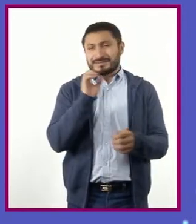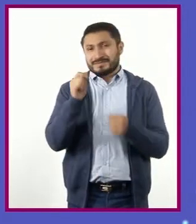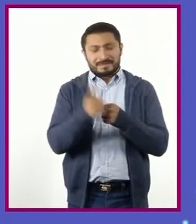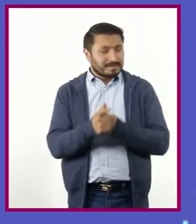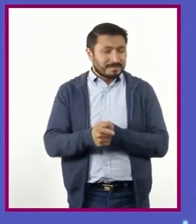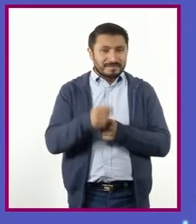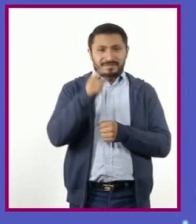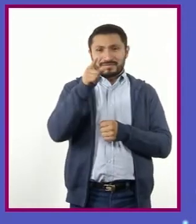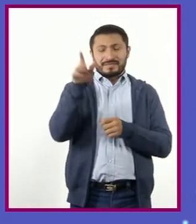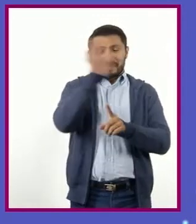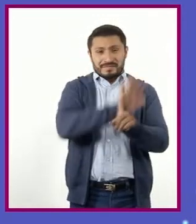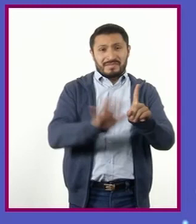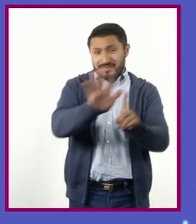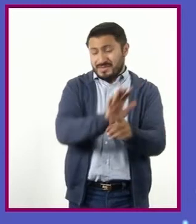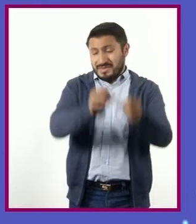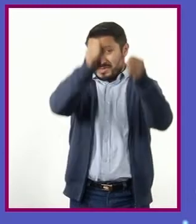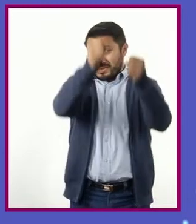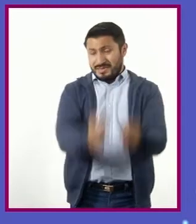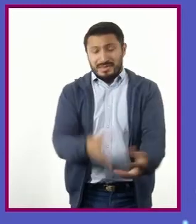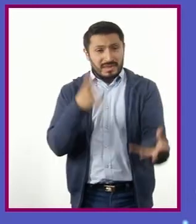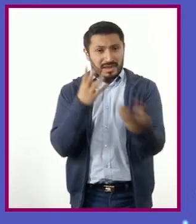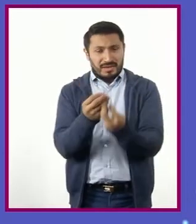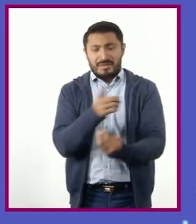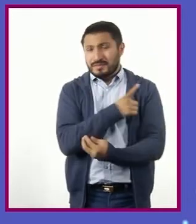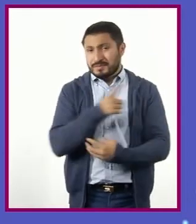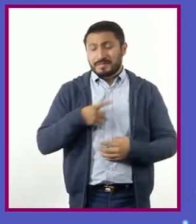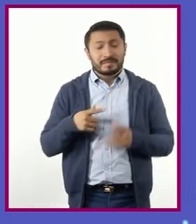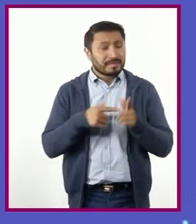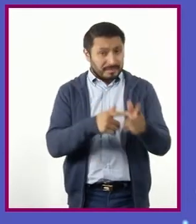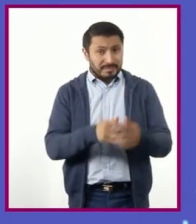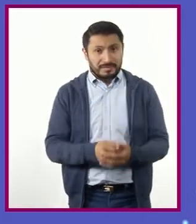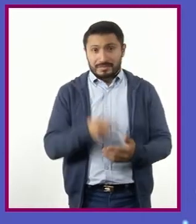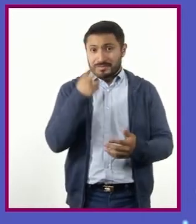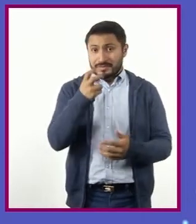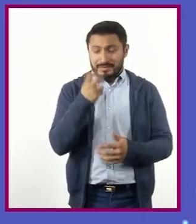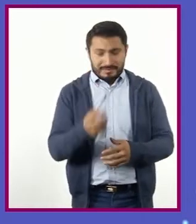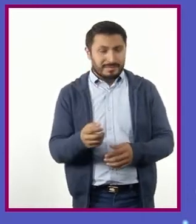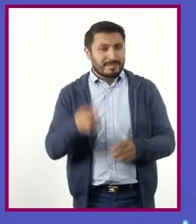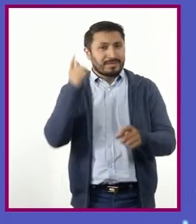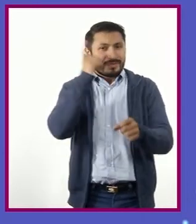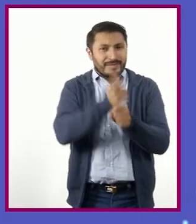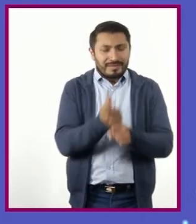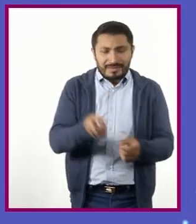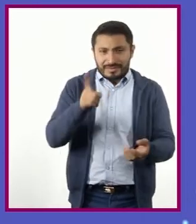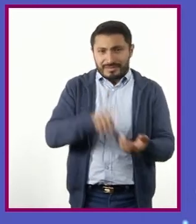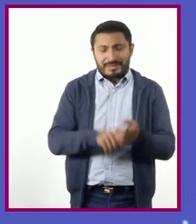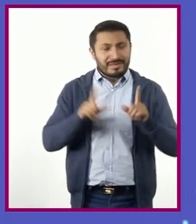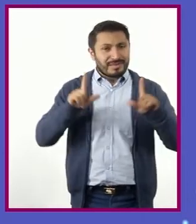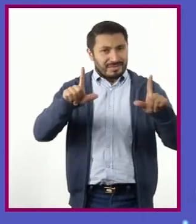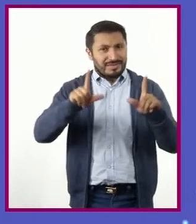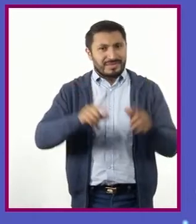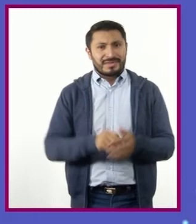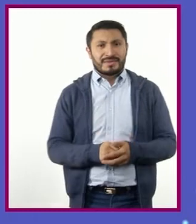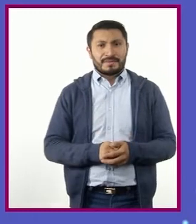momento la convenza de que deben estar juntos. Esto lo podemos encontrar en el siguiente